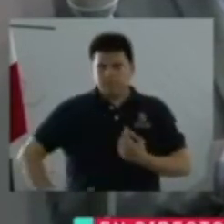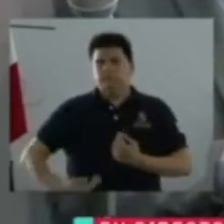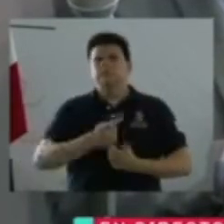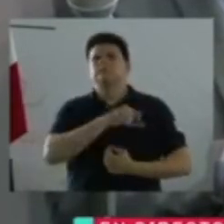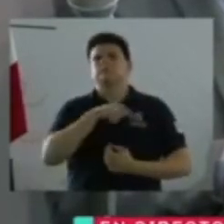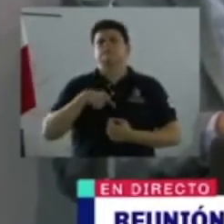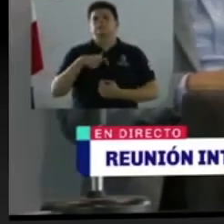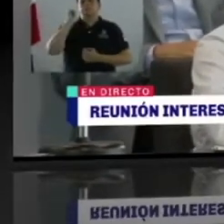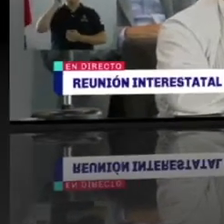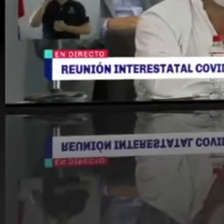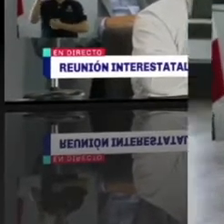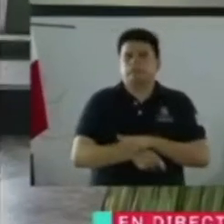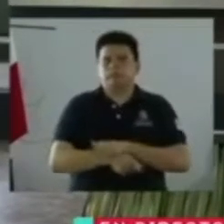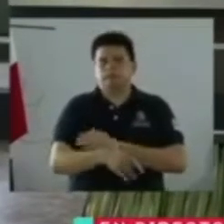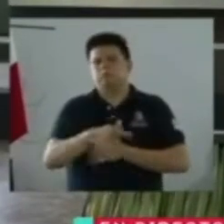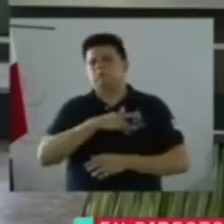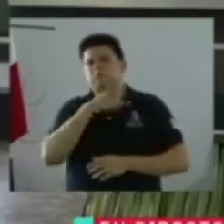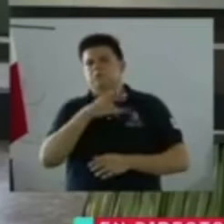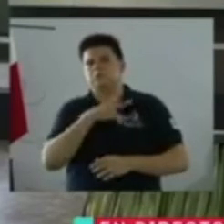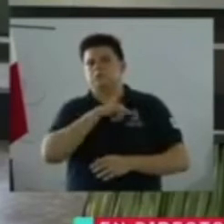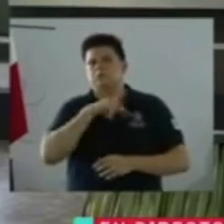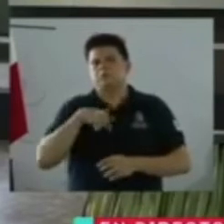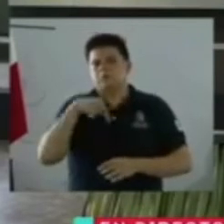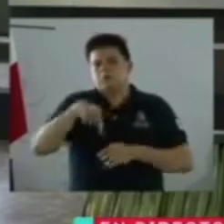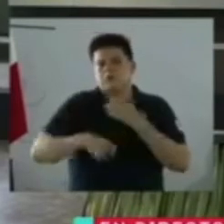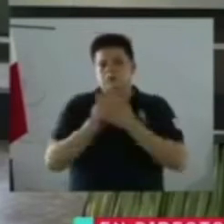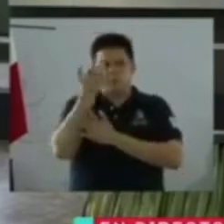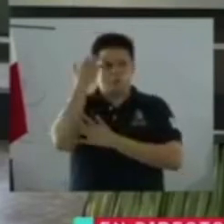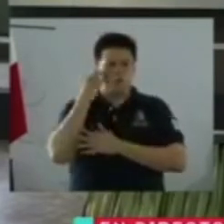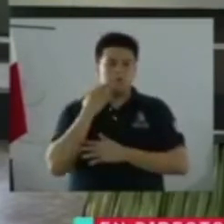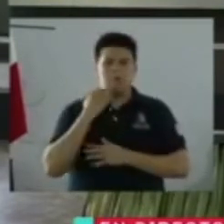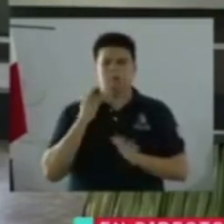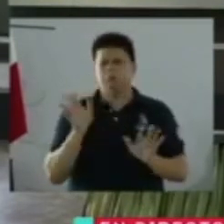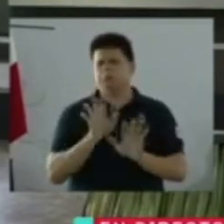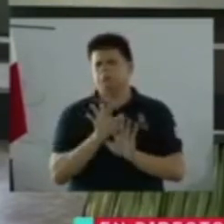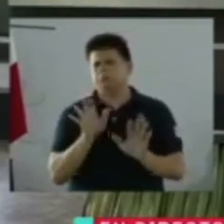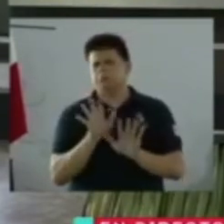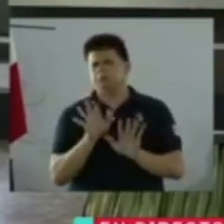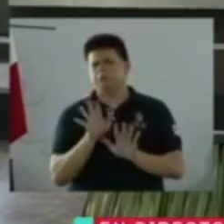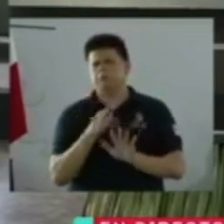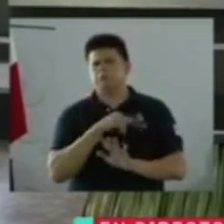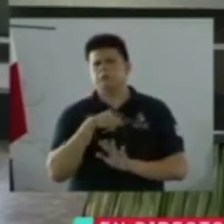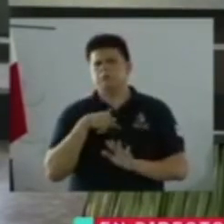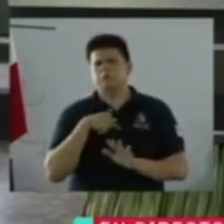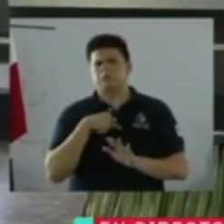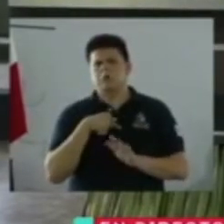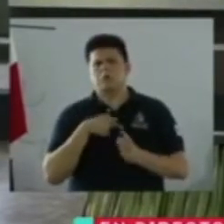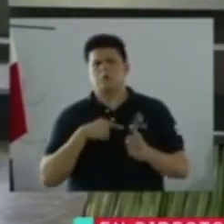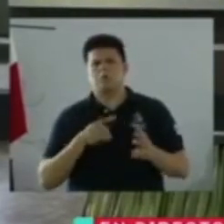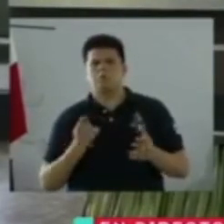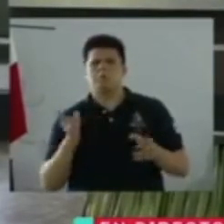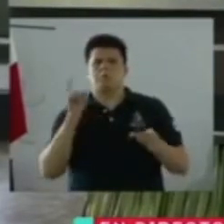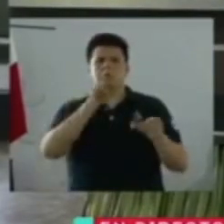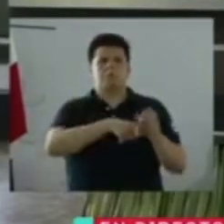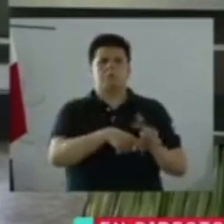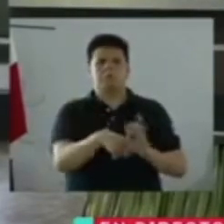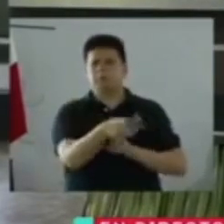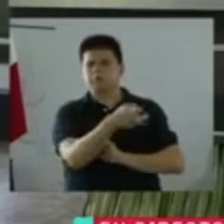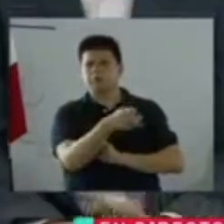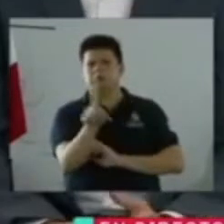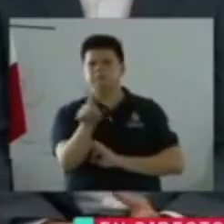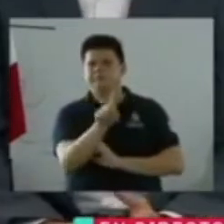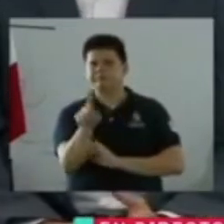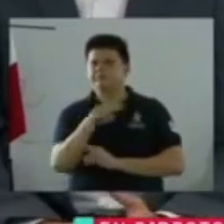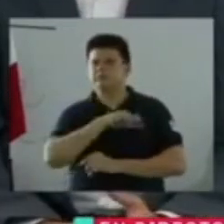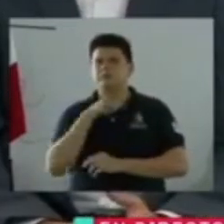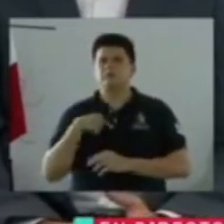también nos trate con respeto. Toca Nuevo León. No, nosotros no somos parte de nada y somos parte